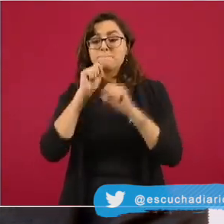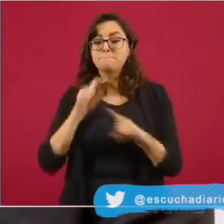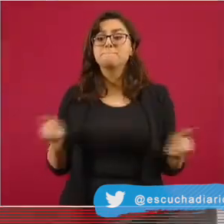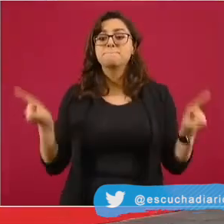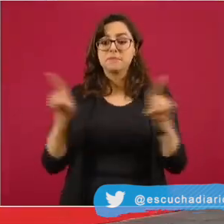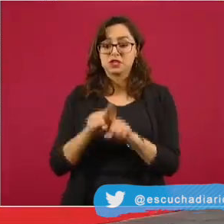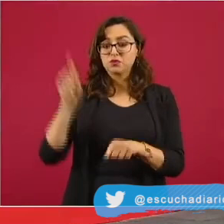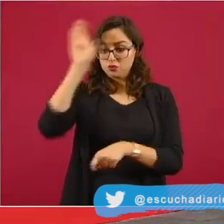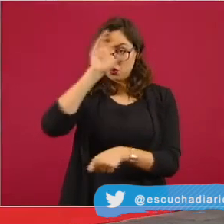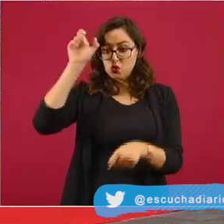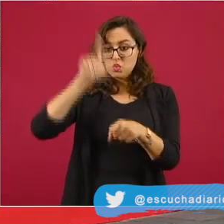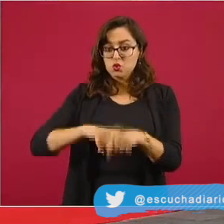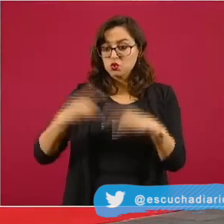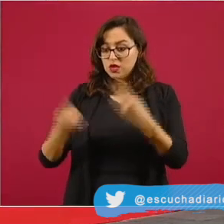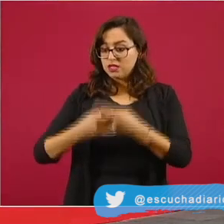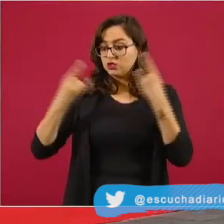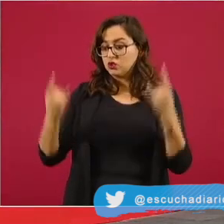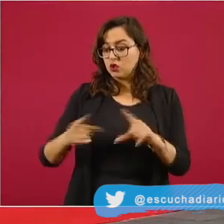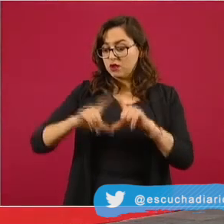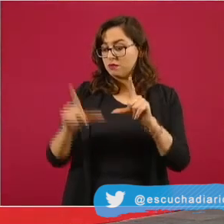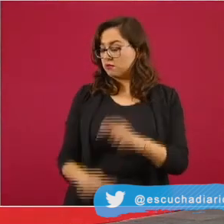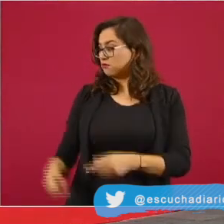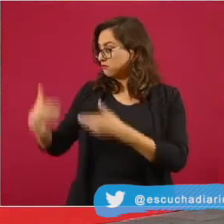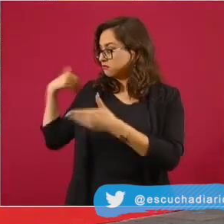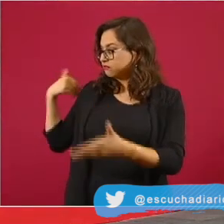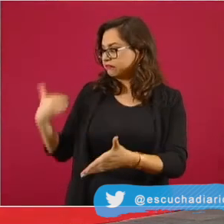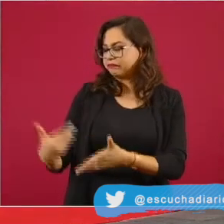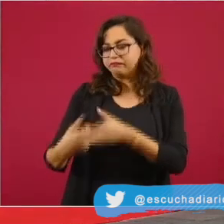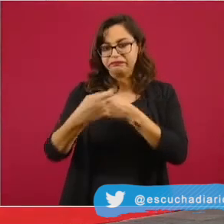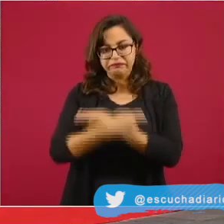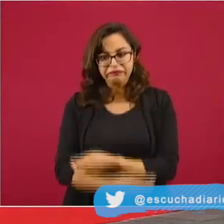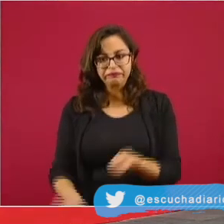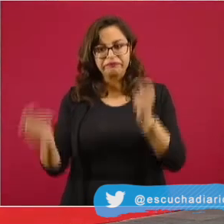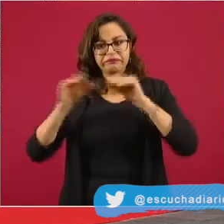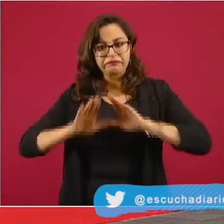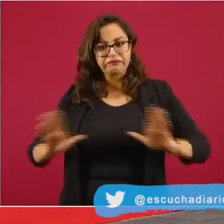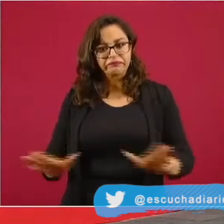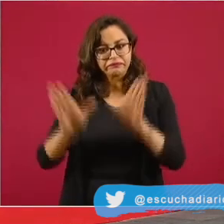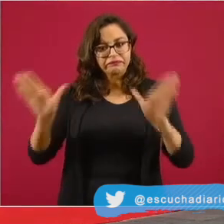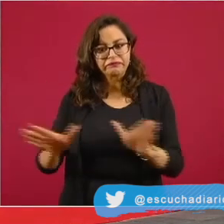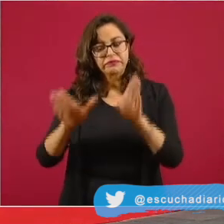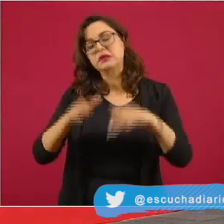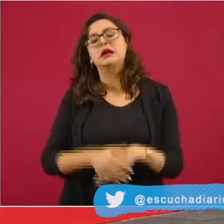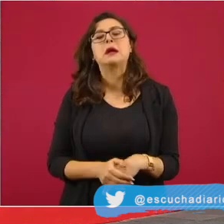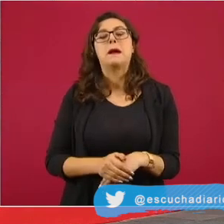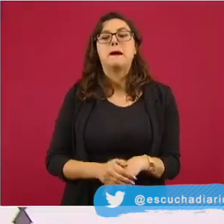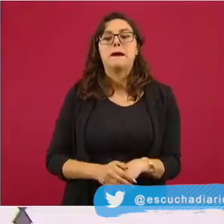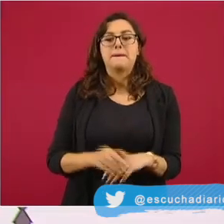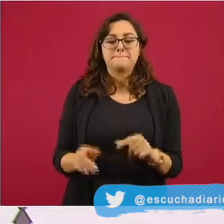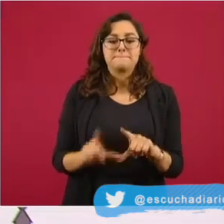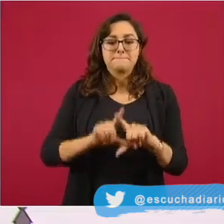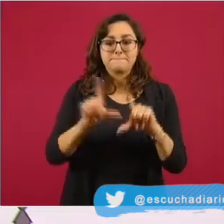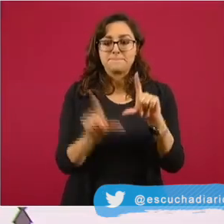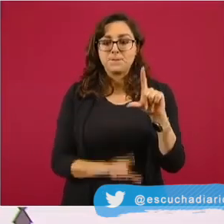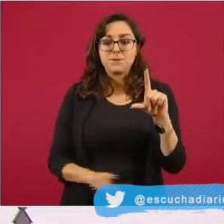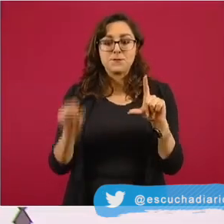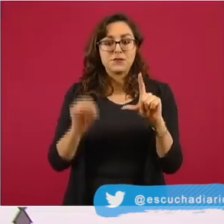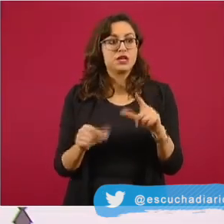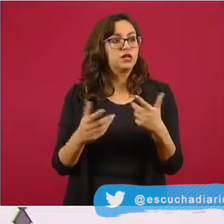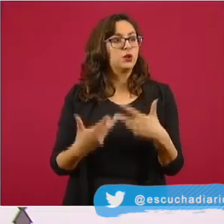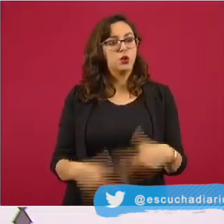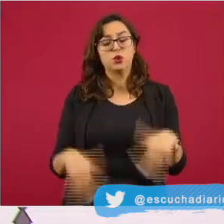cultural e histórico de México. México, nuestro gran país, es una nación